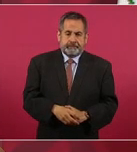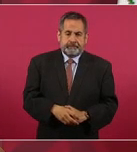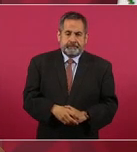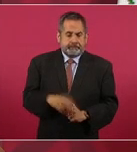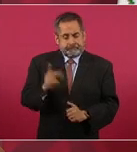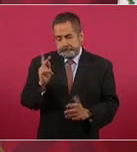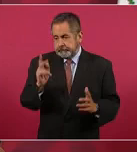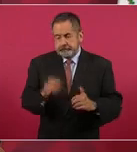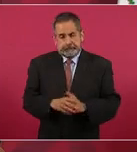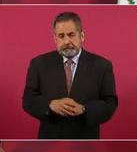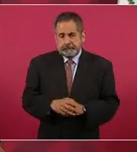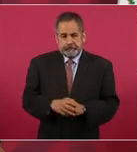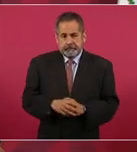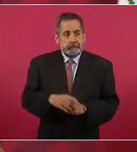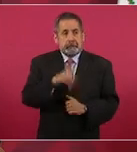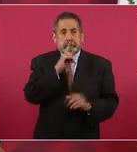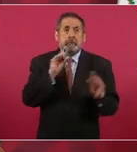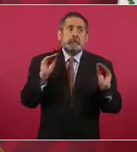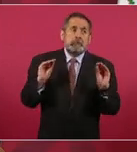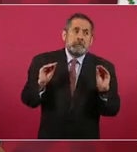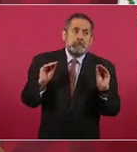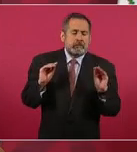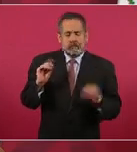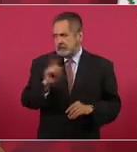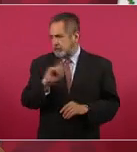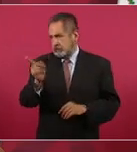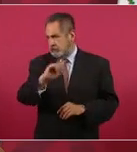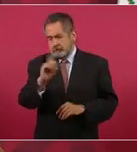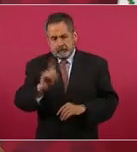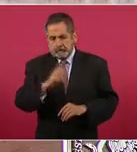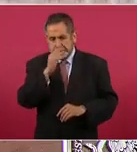Pero no puede haber silencio.